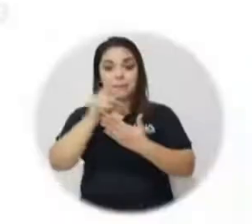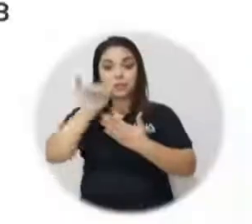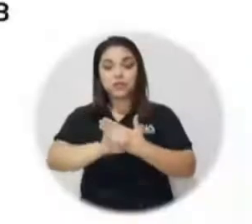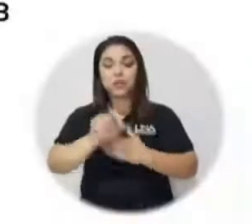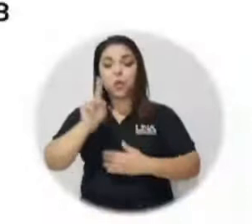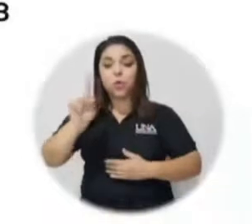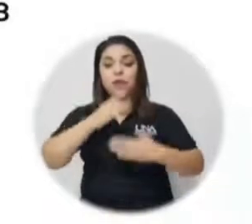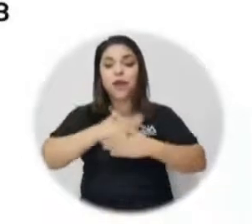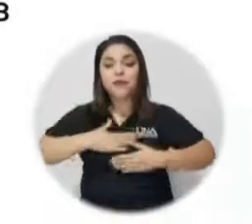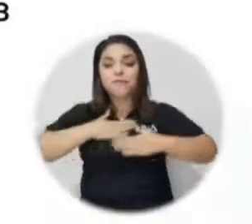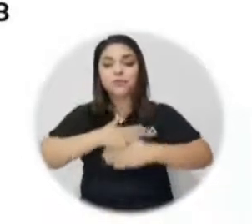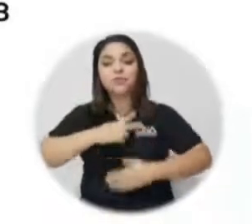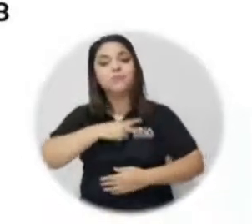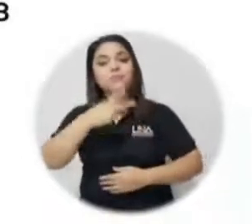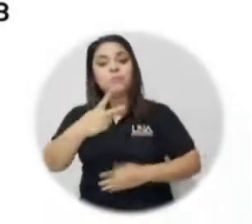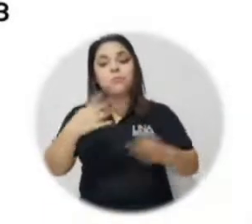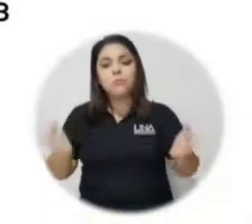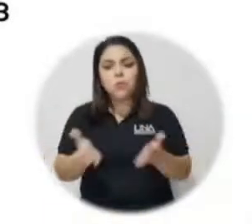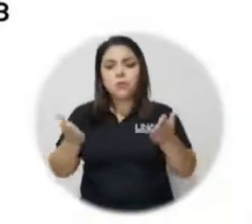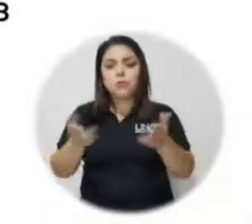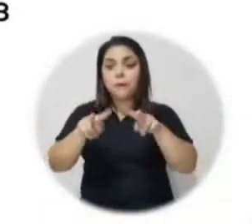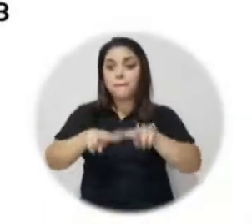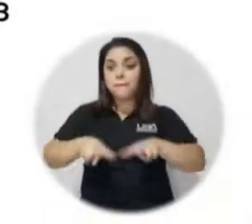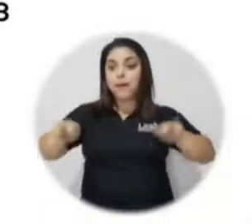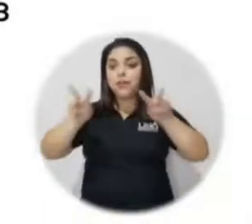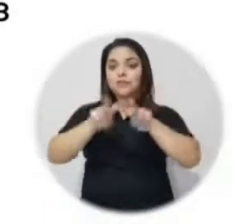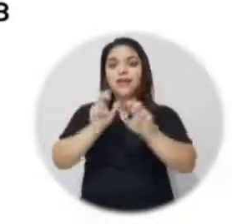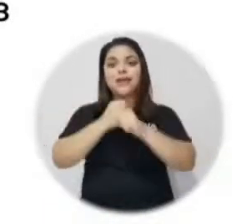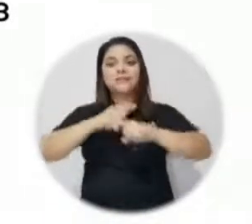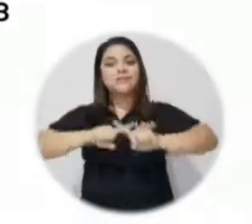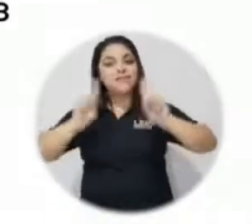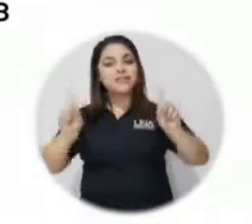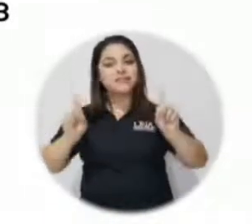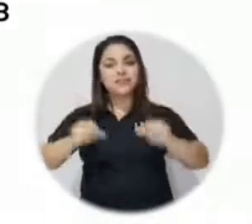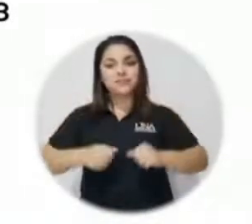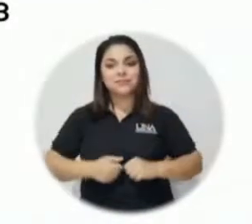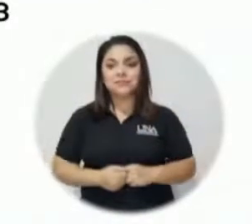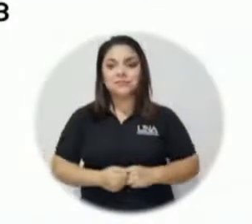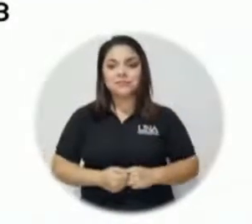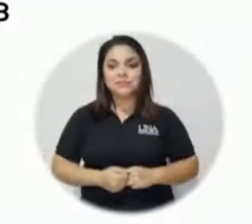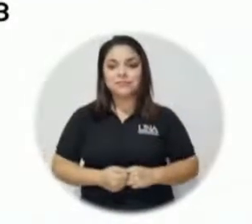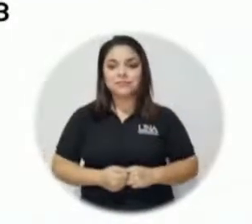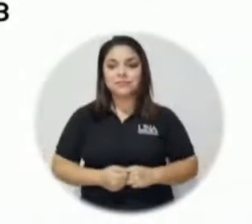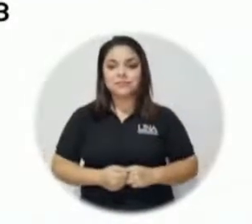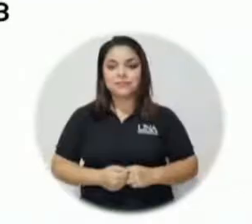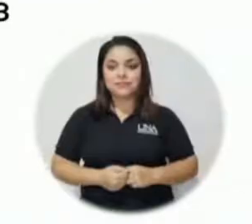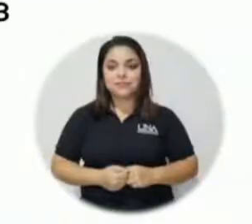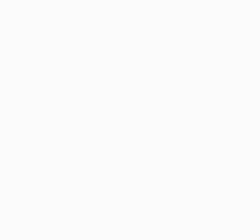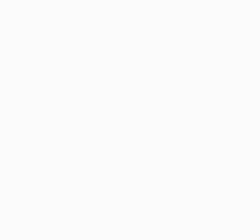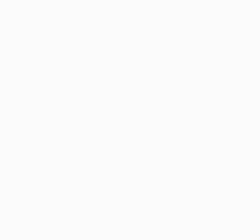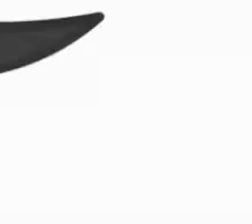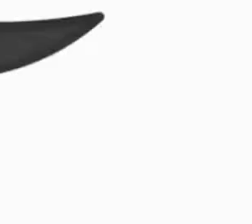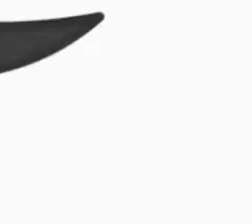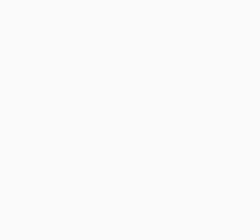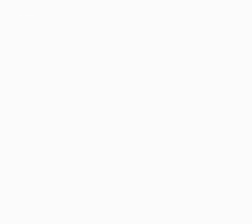2277-3213. En el proyecto Una Aventura Voluntariado promovemos valores que hacen la diferencia.